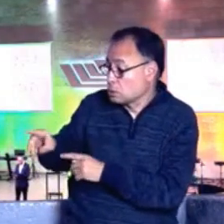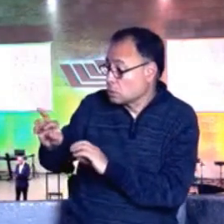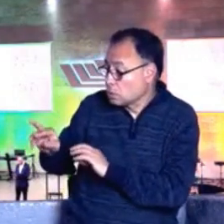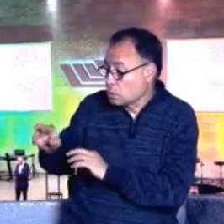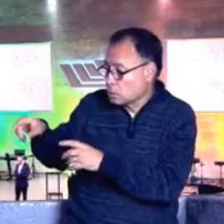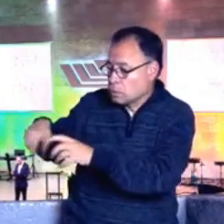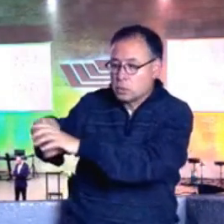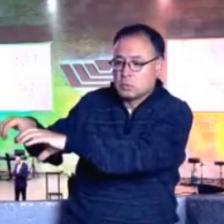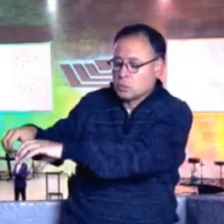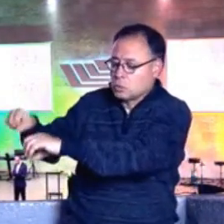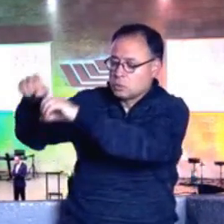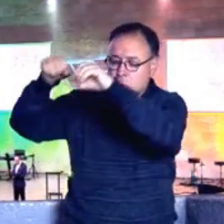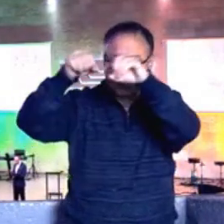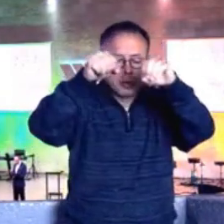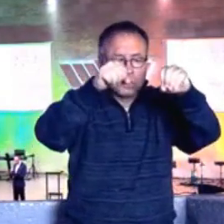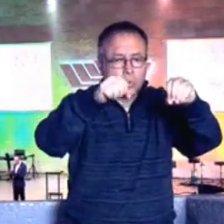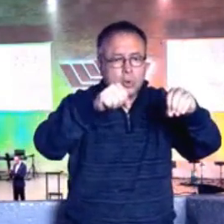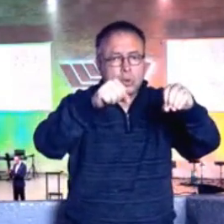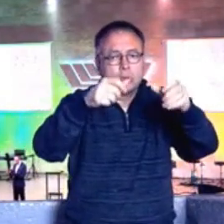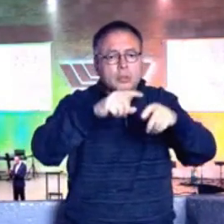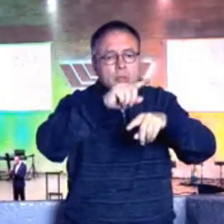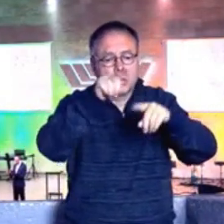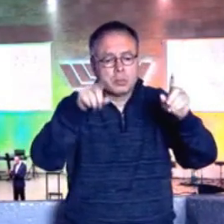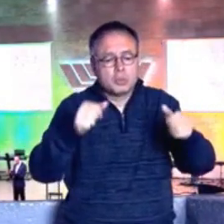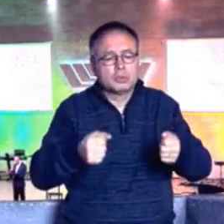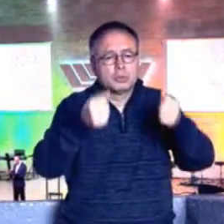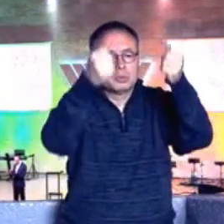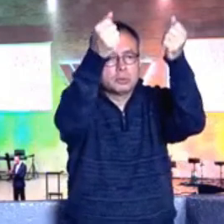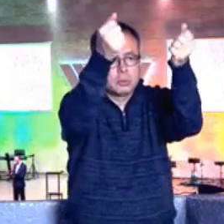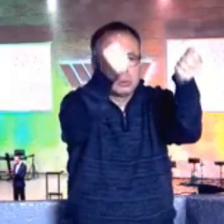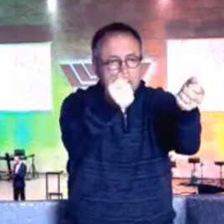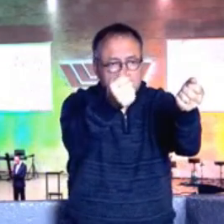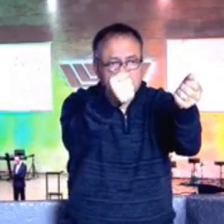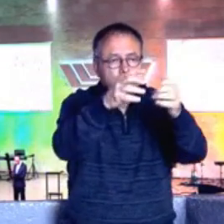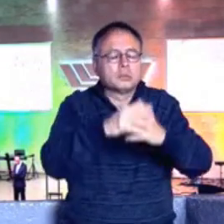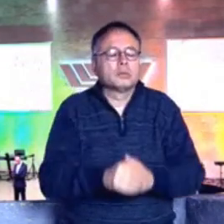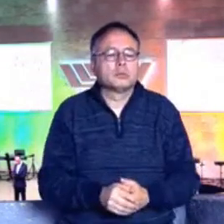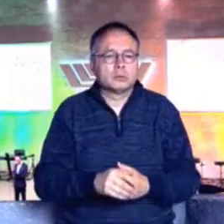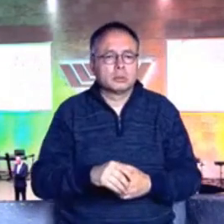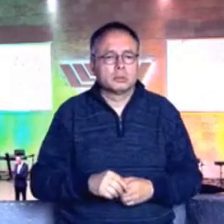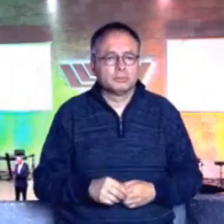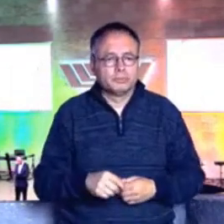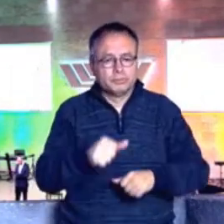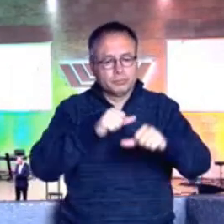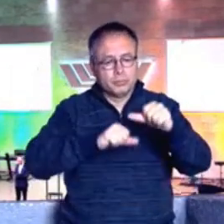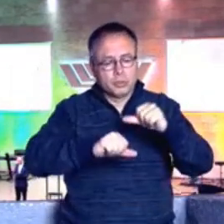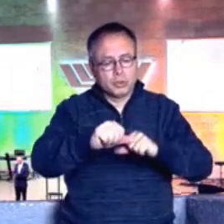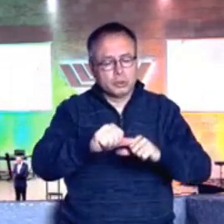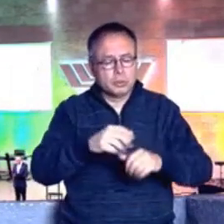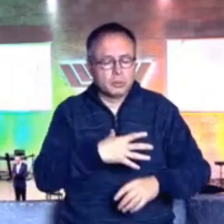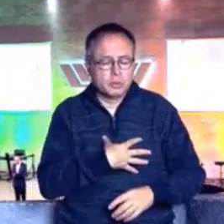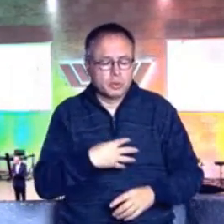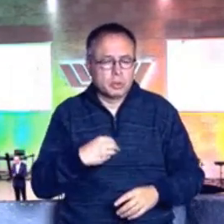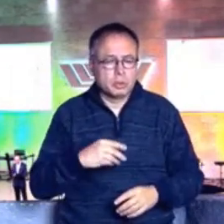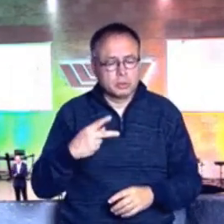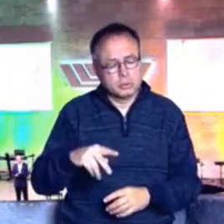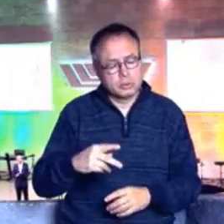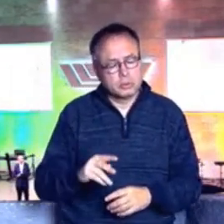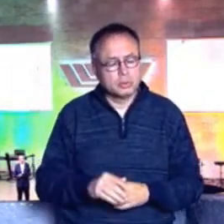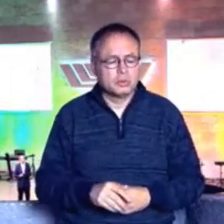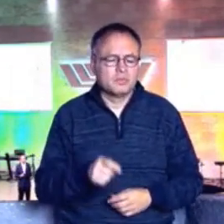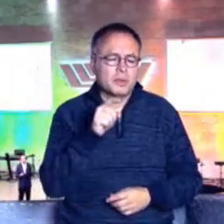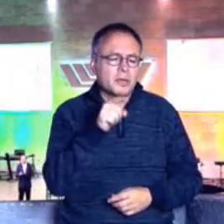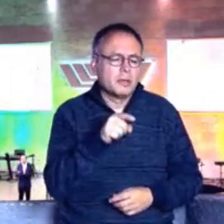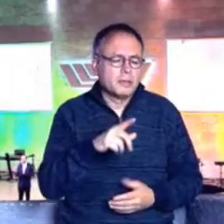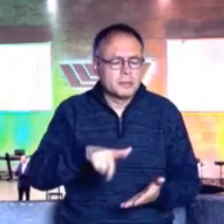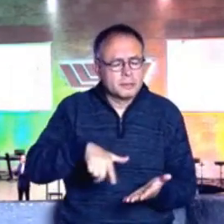Abraham fue y tomó el carnero y le ofreció un holocausto en lugar de su hijo a ese lugar Abraham le puso por nombre